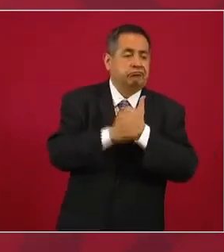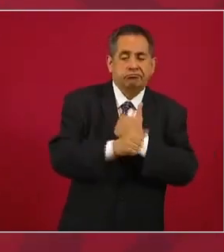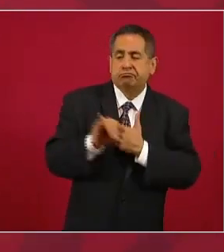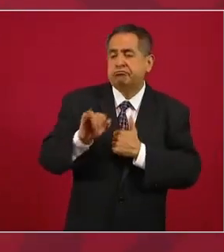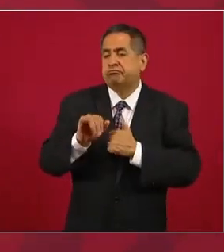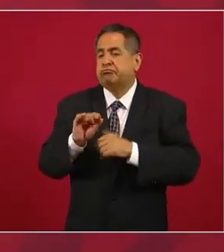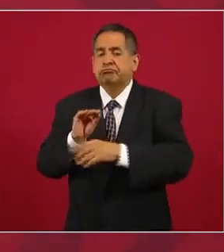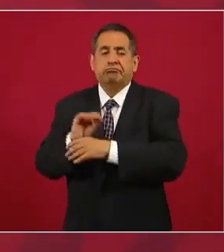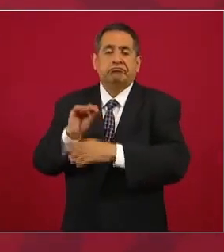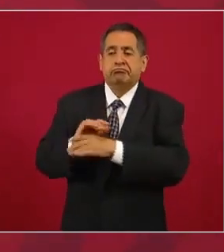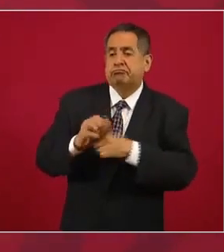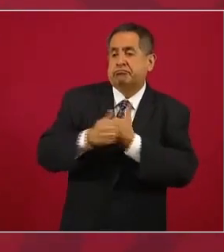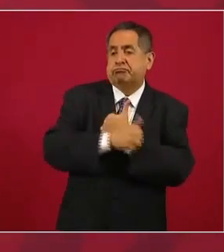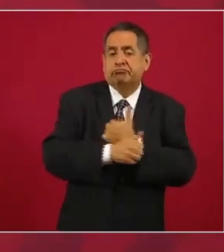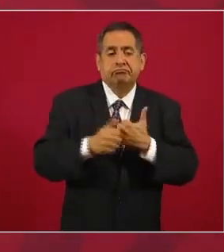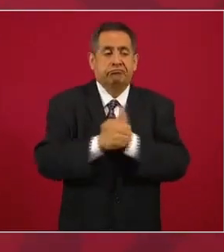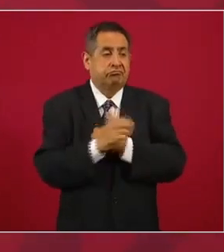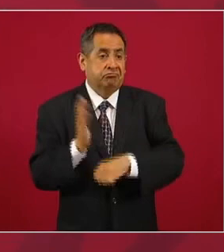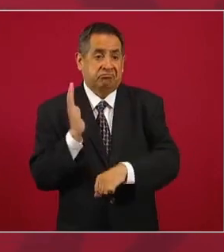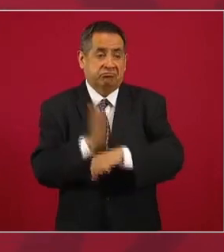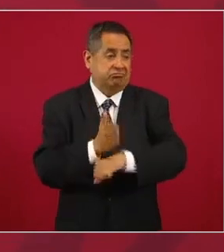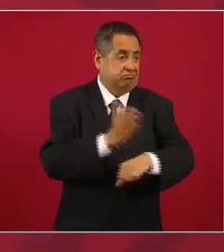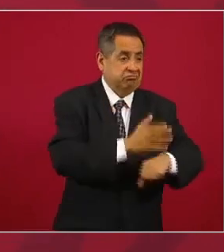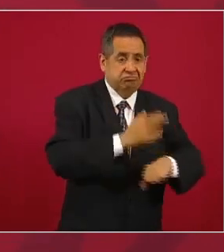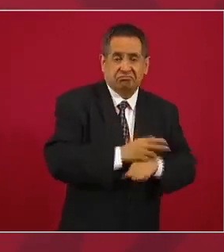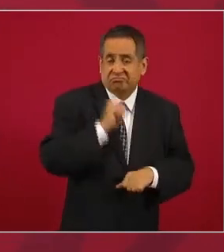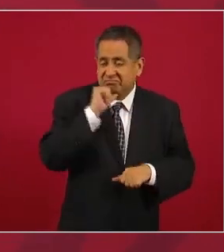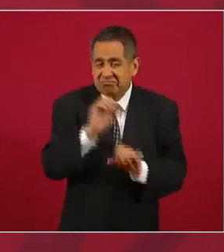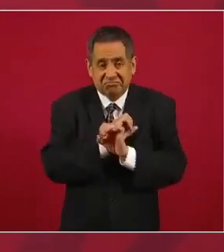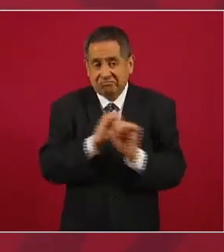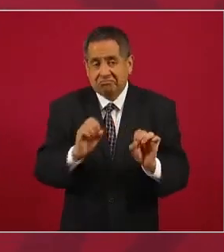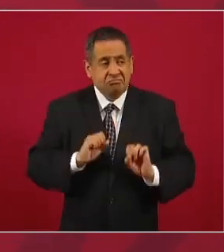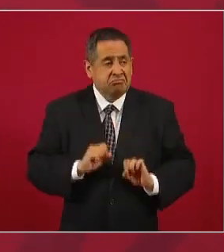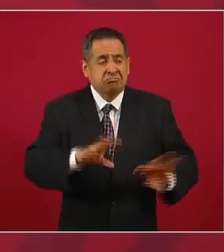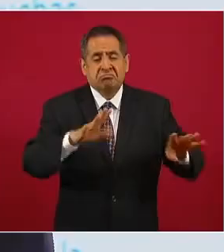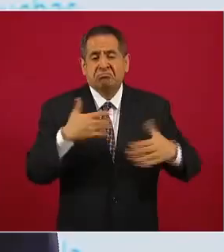encubrimiento e impunidad,